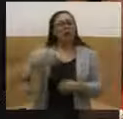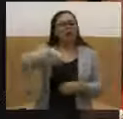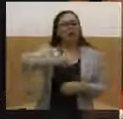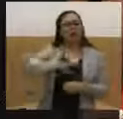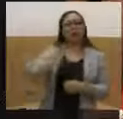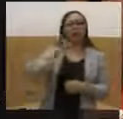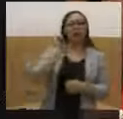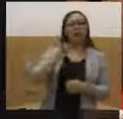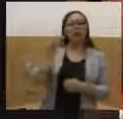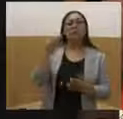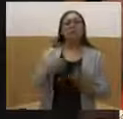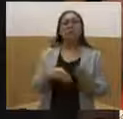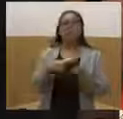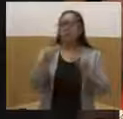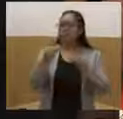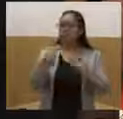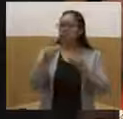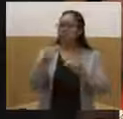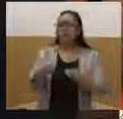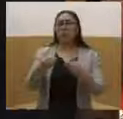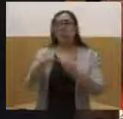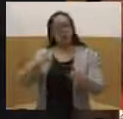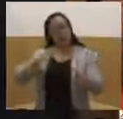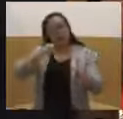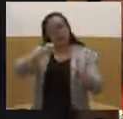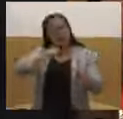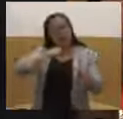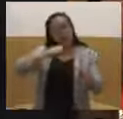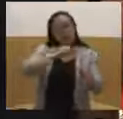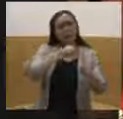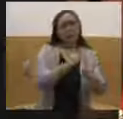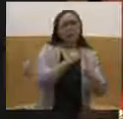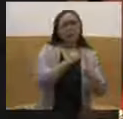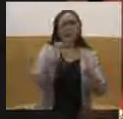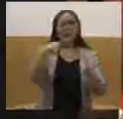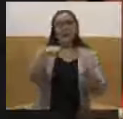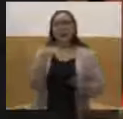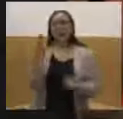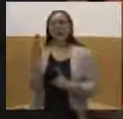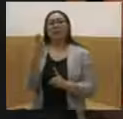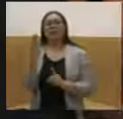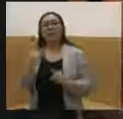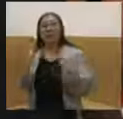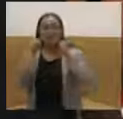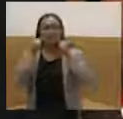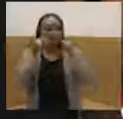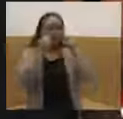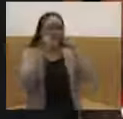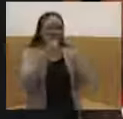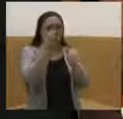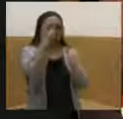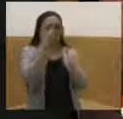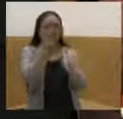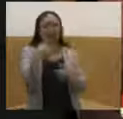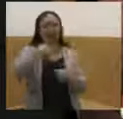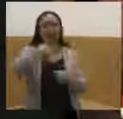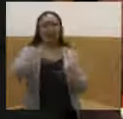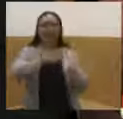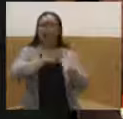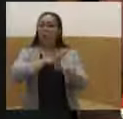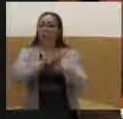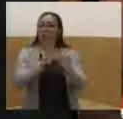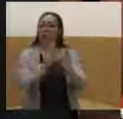respuesta a sus demandas y para que su voz termine por sacudir de una buena vez cualquier forma